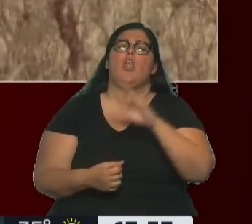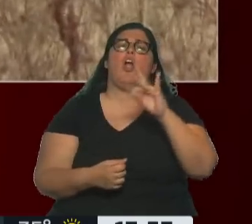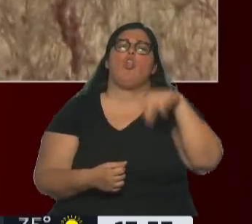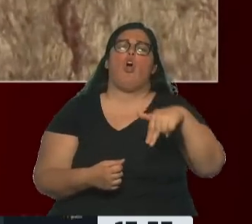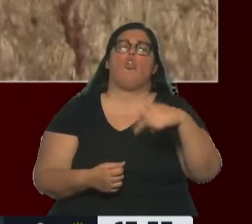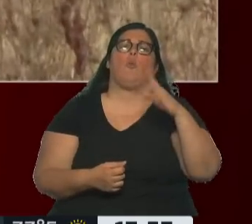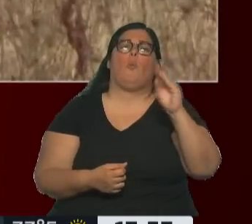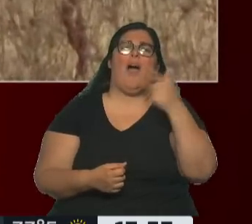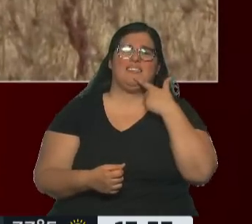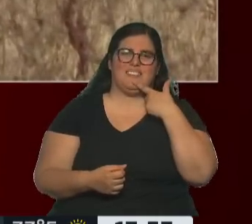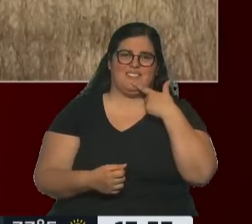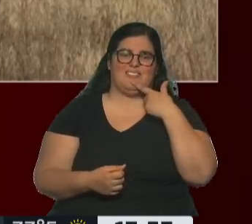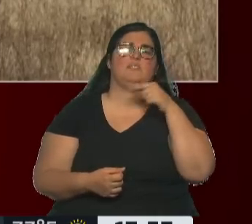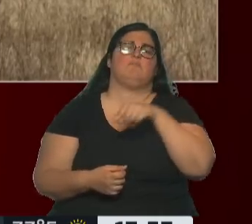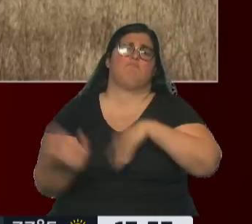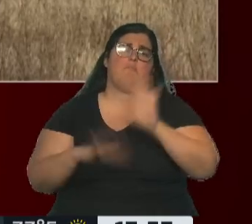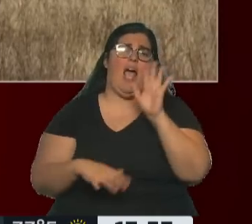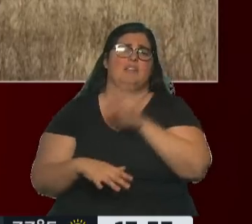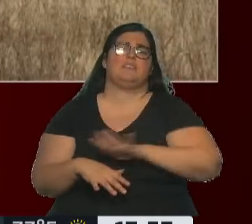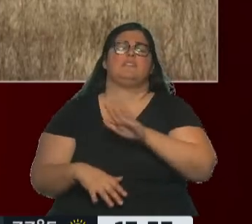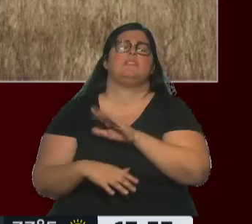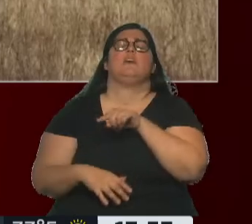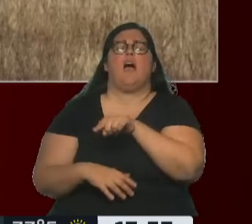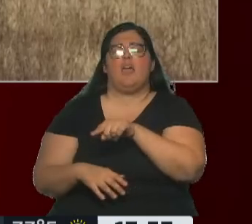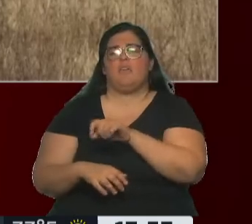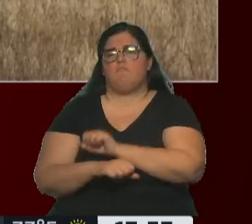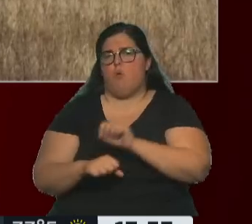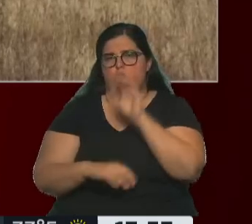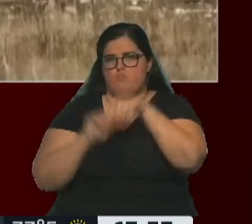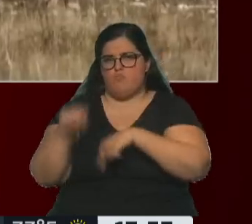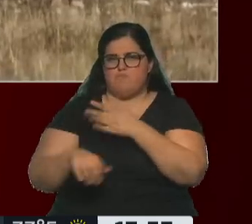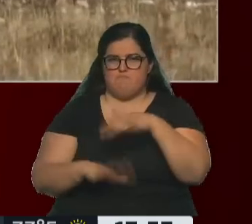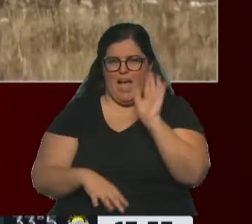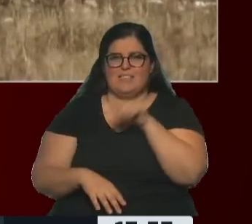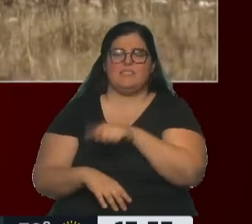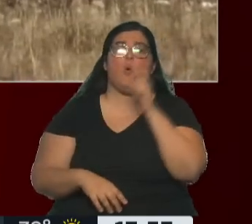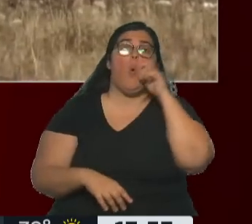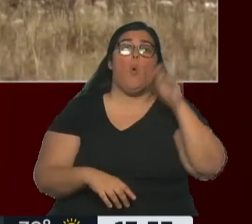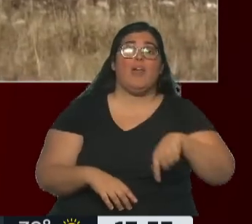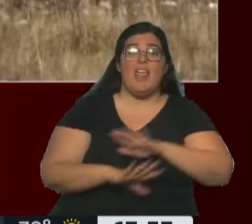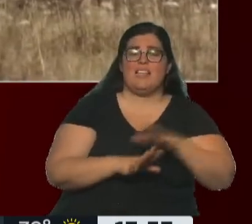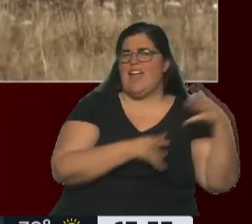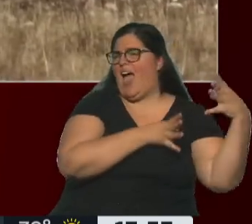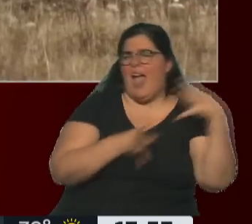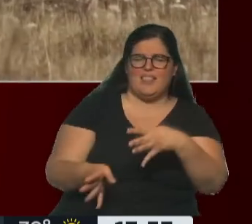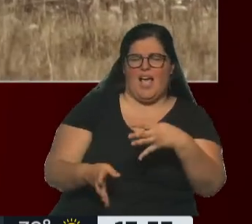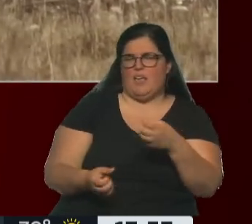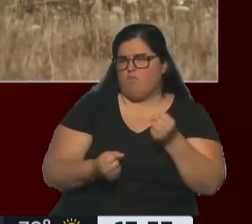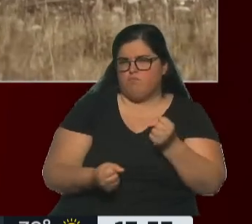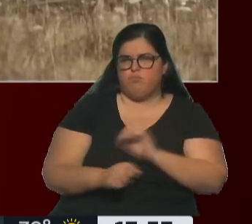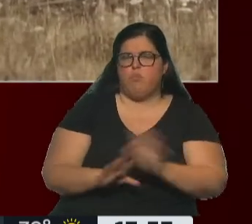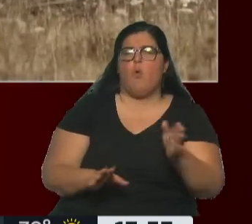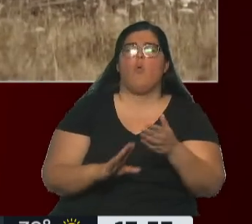todo en todo lo que es la zona de Bag mood ahí por ejemplo Ucrania hizo un ataque importantísimo en